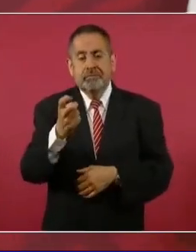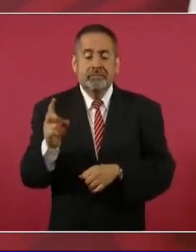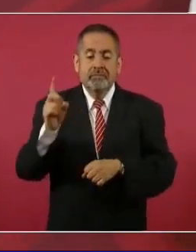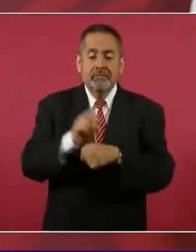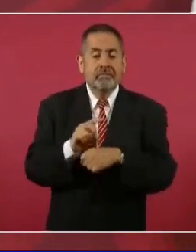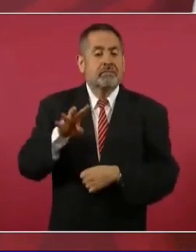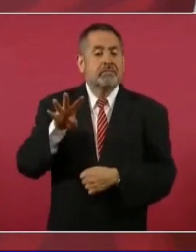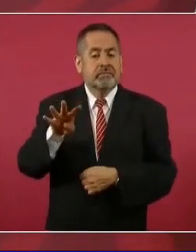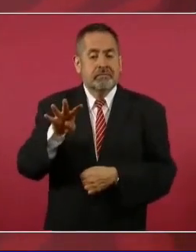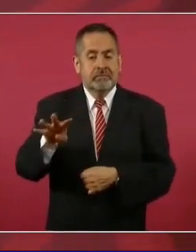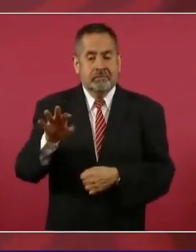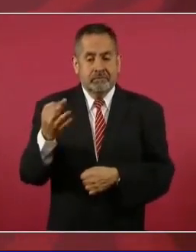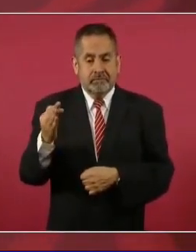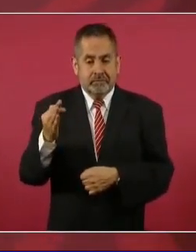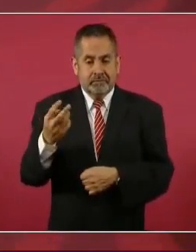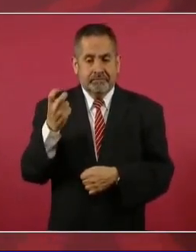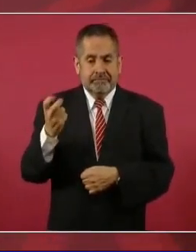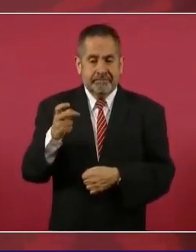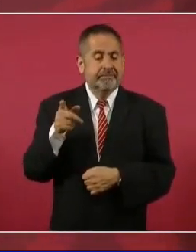febrero